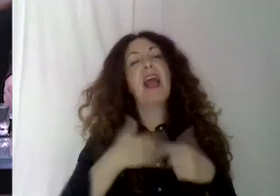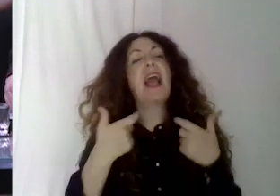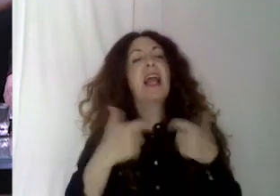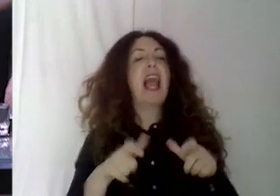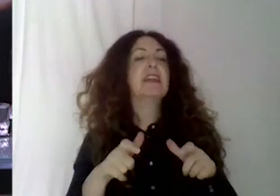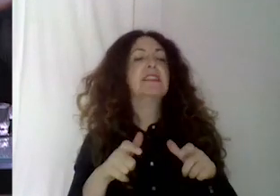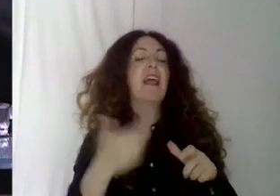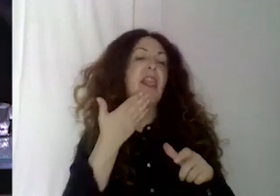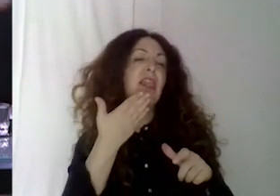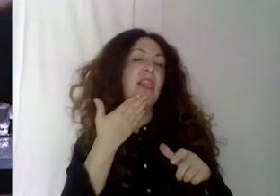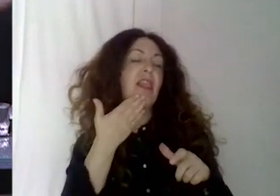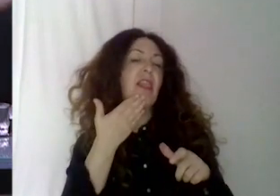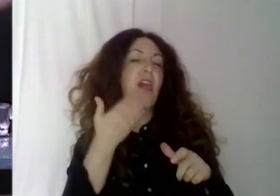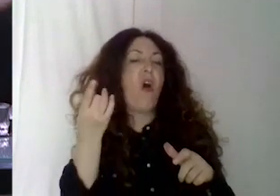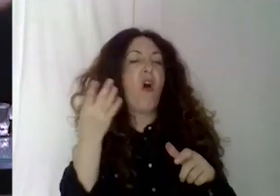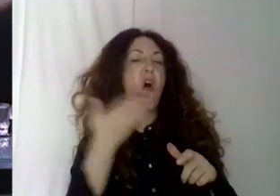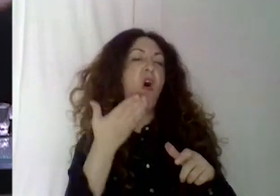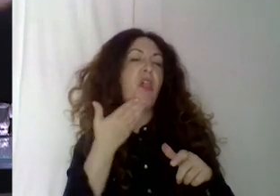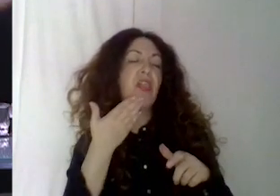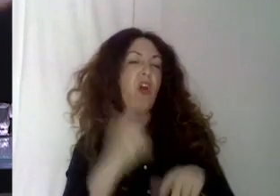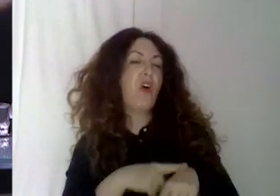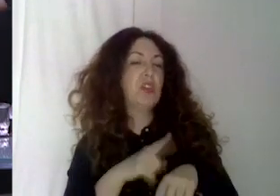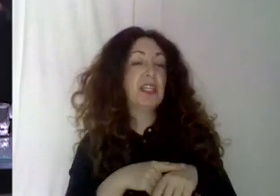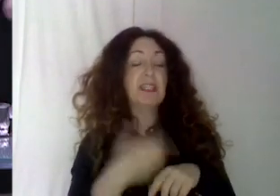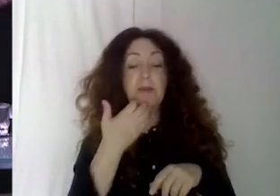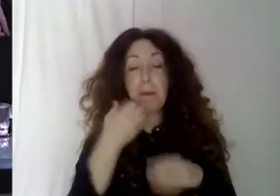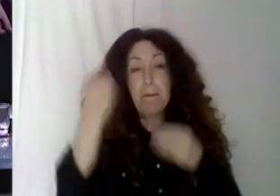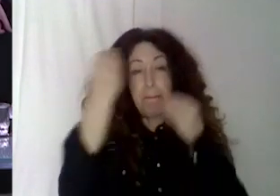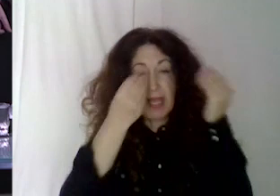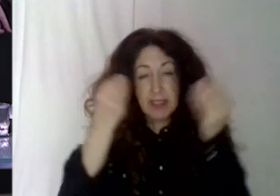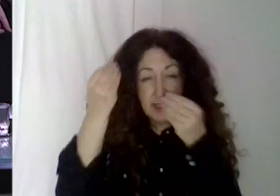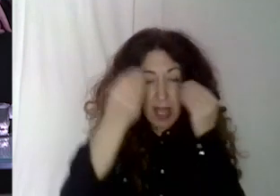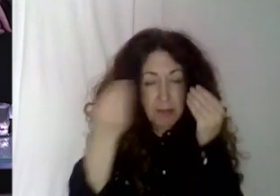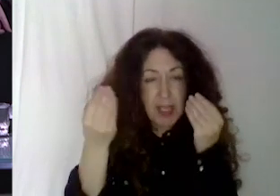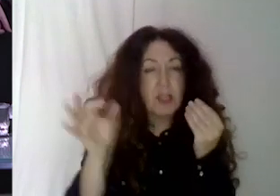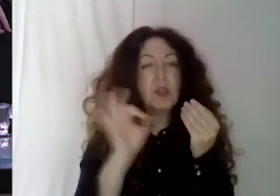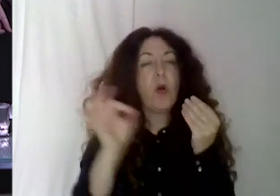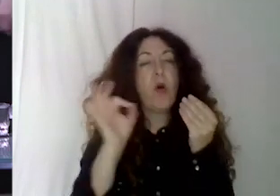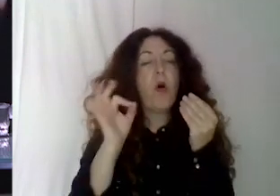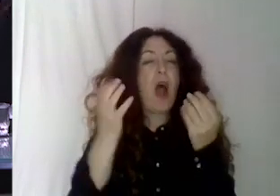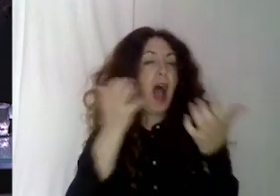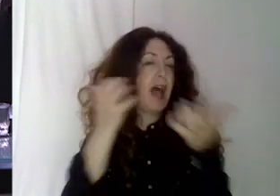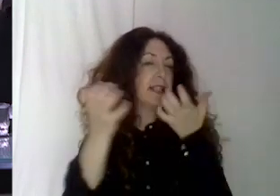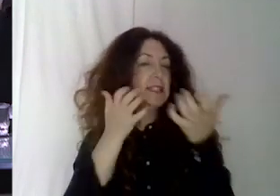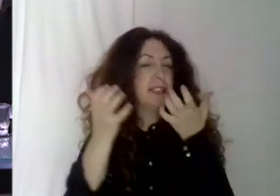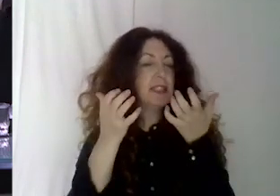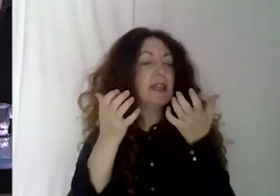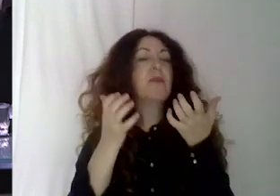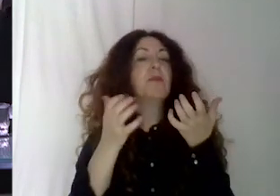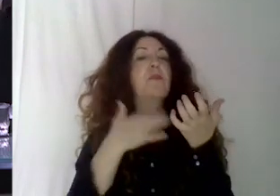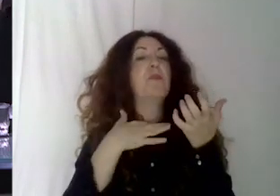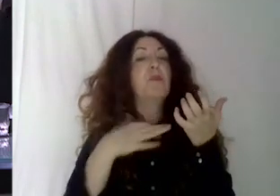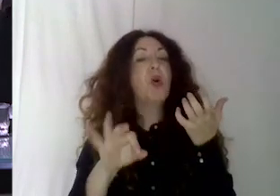ociosa. Es decir, había gentes que no tenían que ganarse la vida y entonces podían dedicarse a estas cosas. Que yo siempre lo he tenido muy en